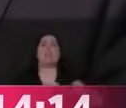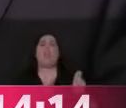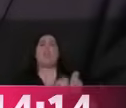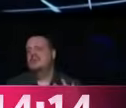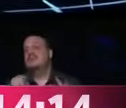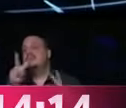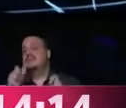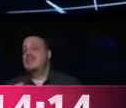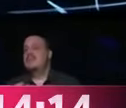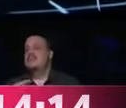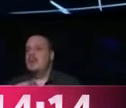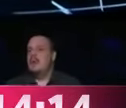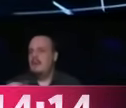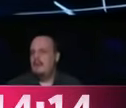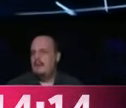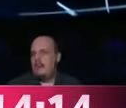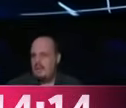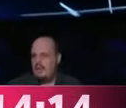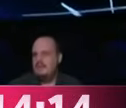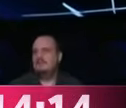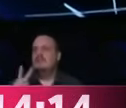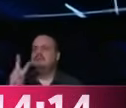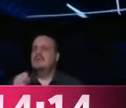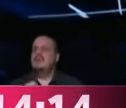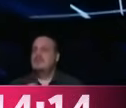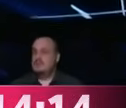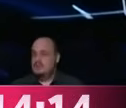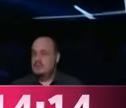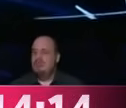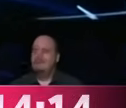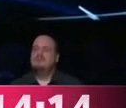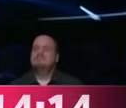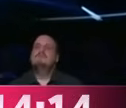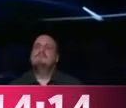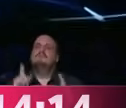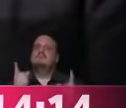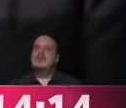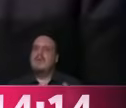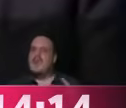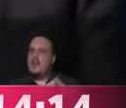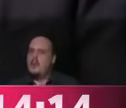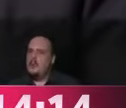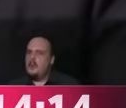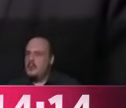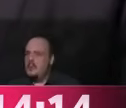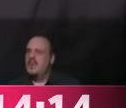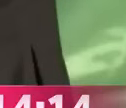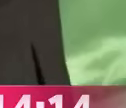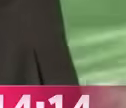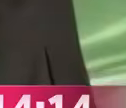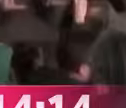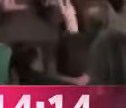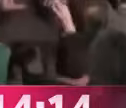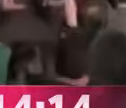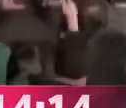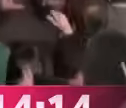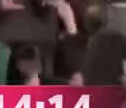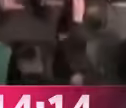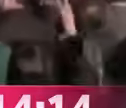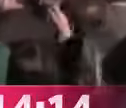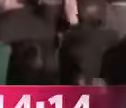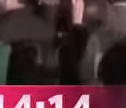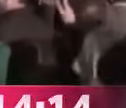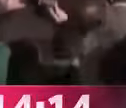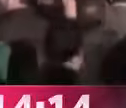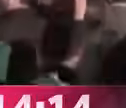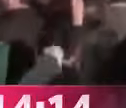calma se tradujo para muchos expertos en la incapacidad de responder a algunos de los cuestionamientos que le hizo el propio